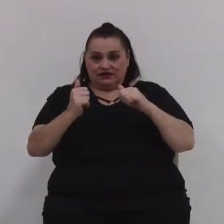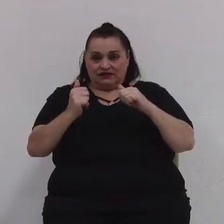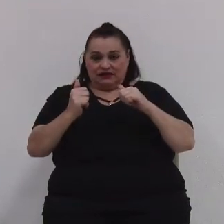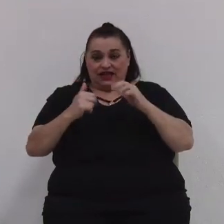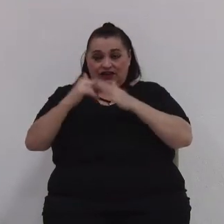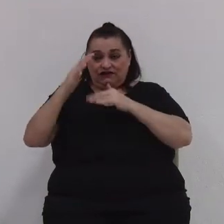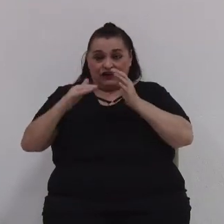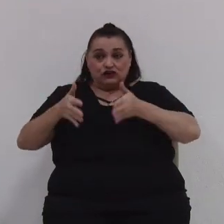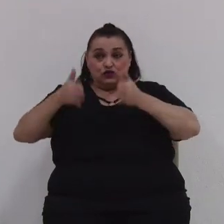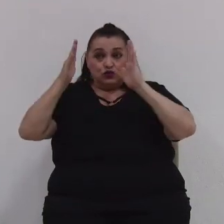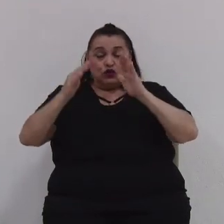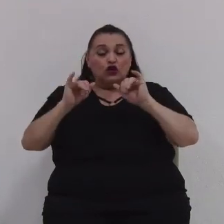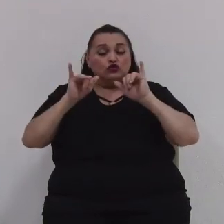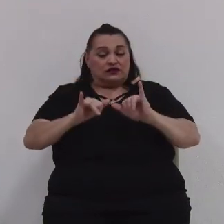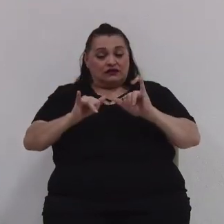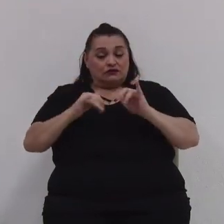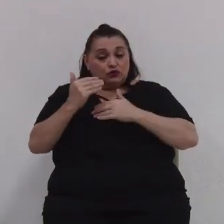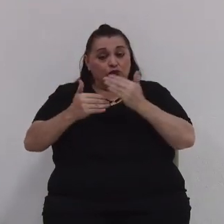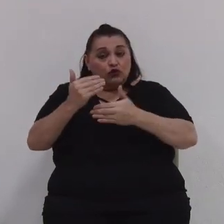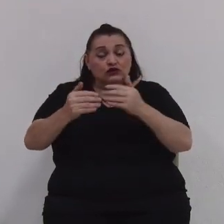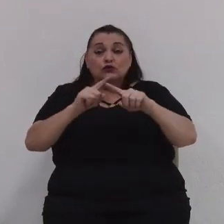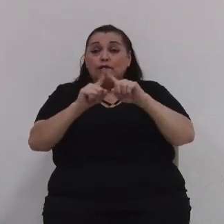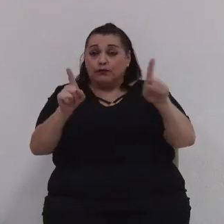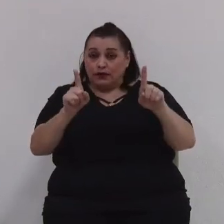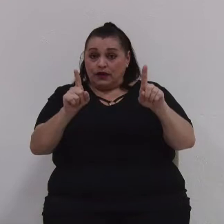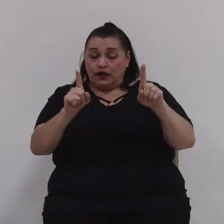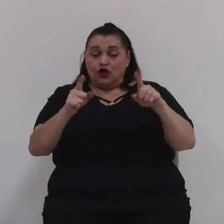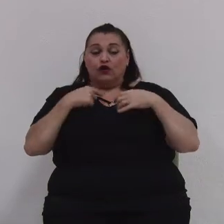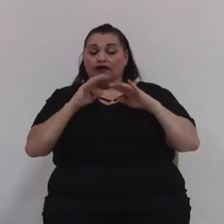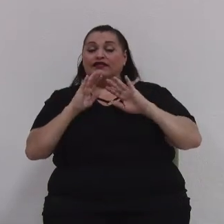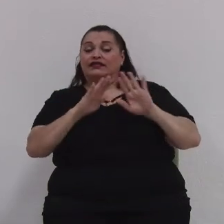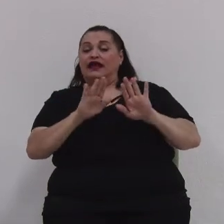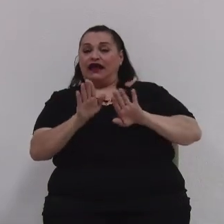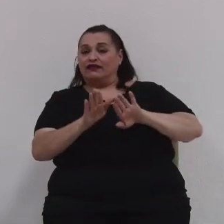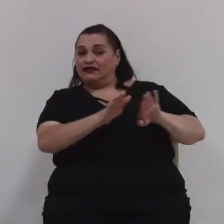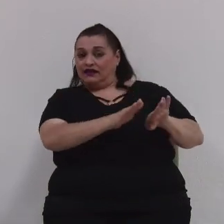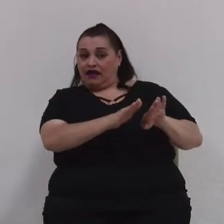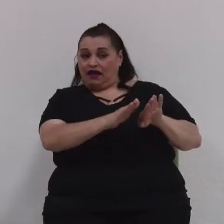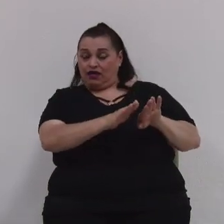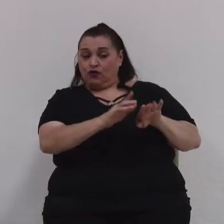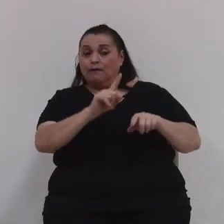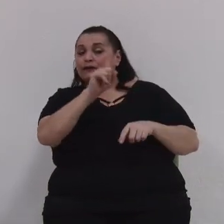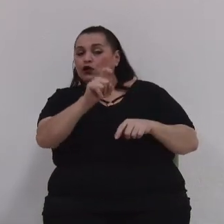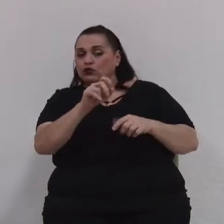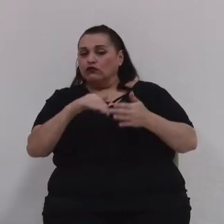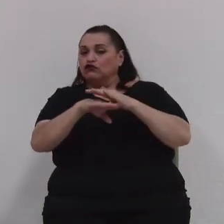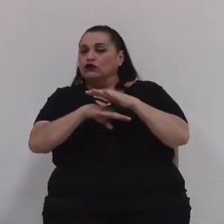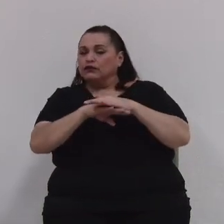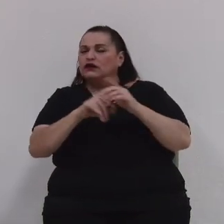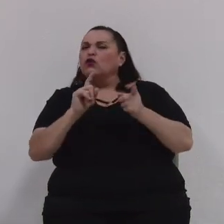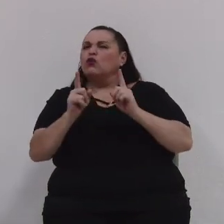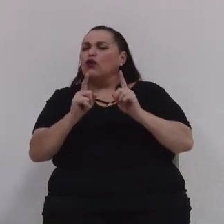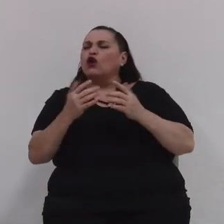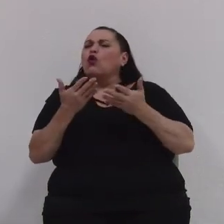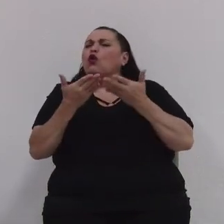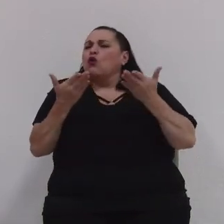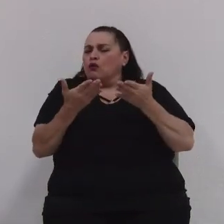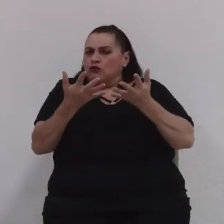nos quedamos con el proceso y hemos dejado de lado la pregunta fundamental es cómo